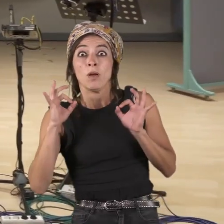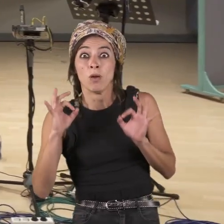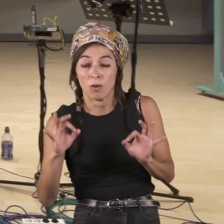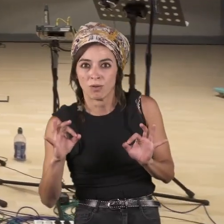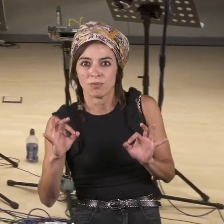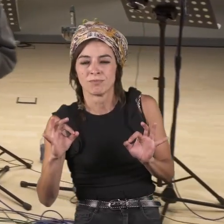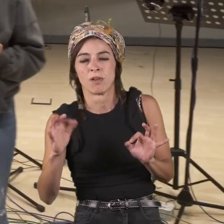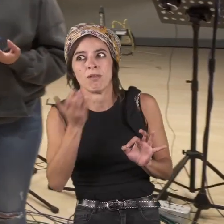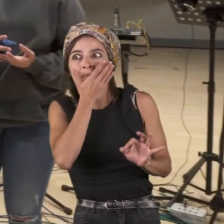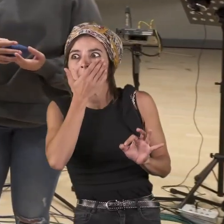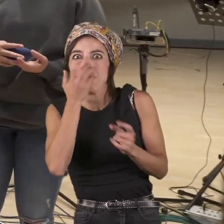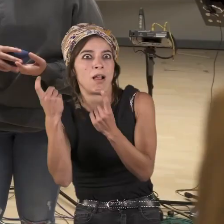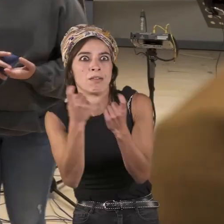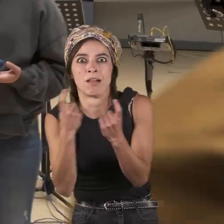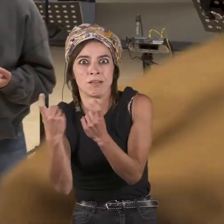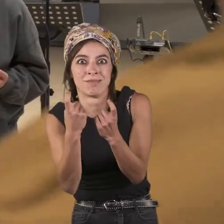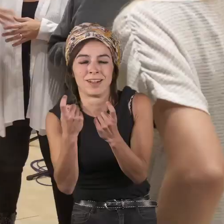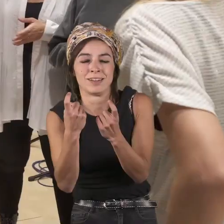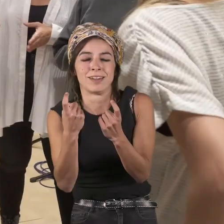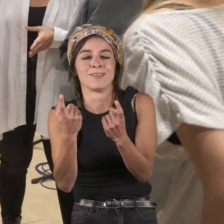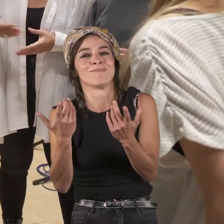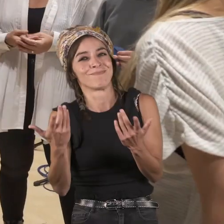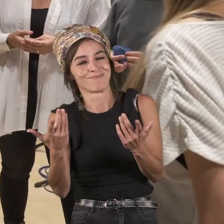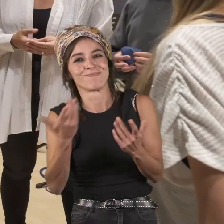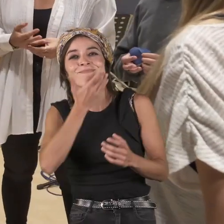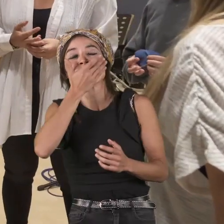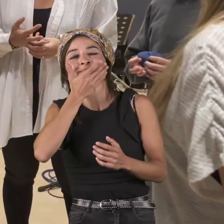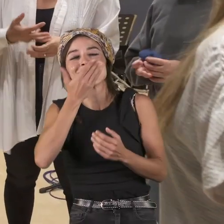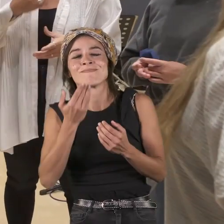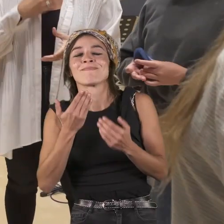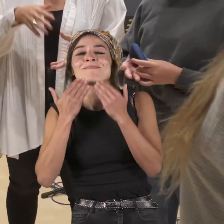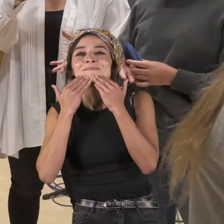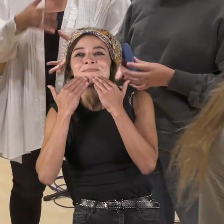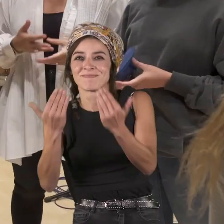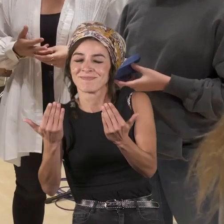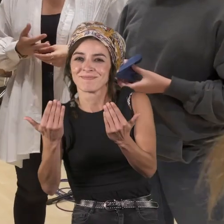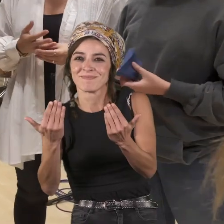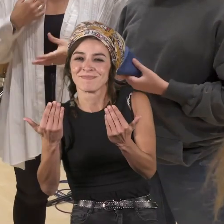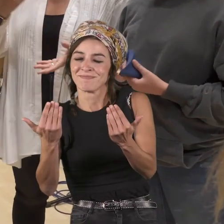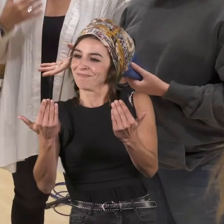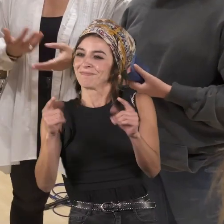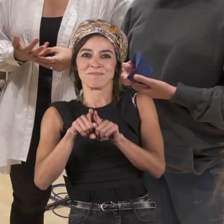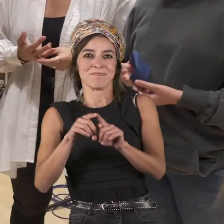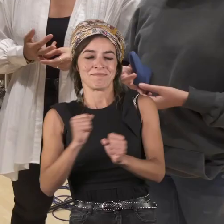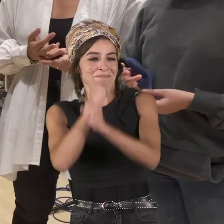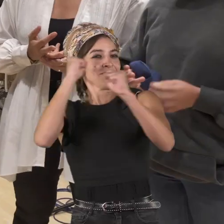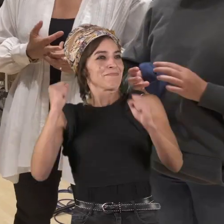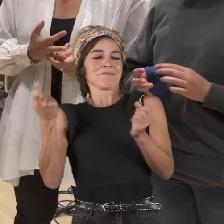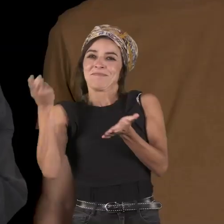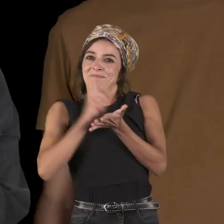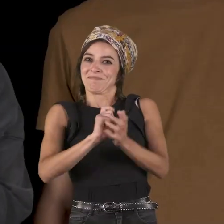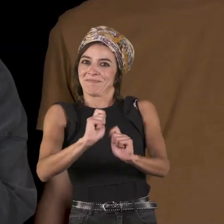eta horrelakoetan ere beroa behar esaten dugu. Beroa, bereiz ere gure baitara